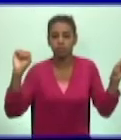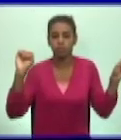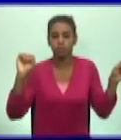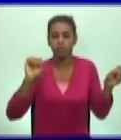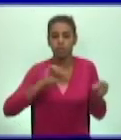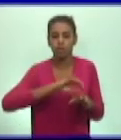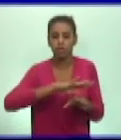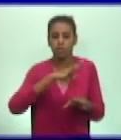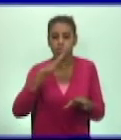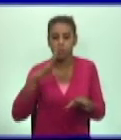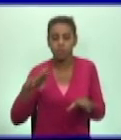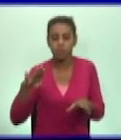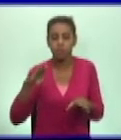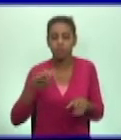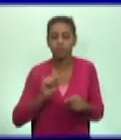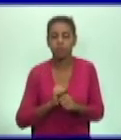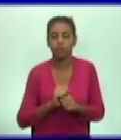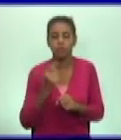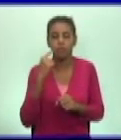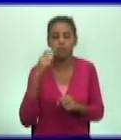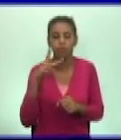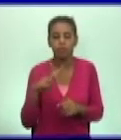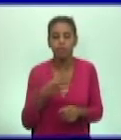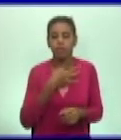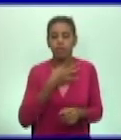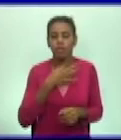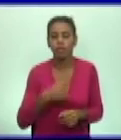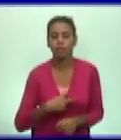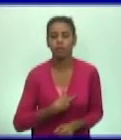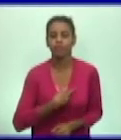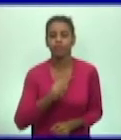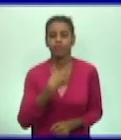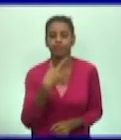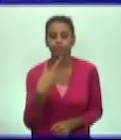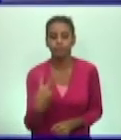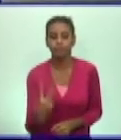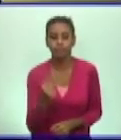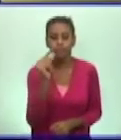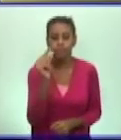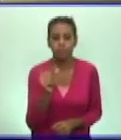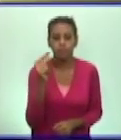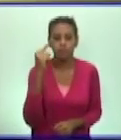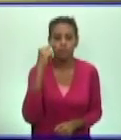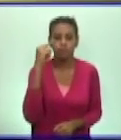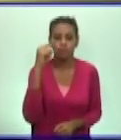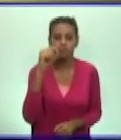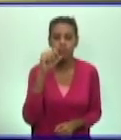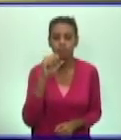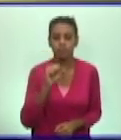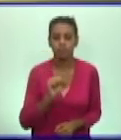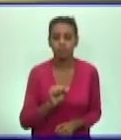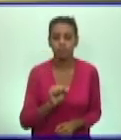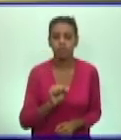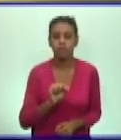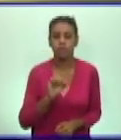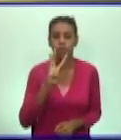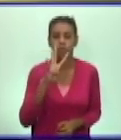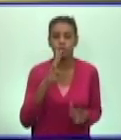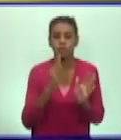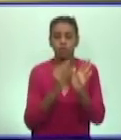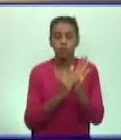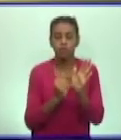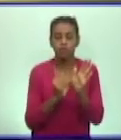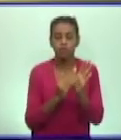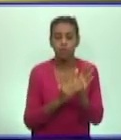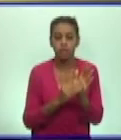importante. Y yo se los traigo, muchachos, para que vean el ejemplo de valentía de los vietnamitas. Porque este muchacho por 4 meses fue